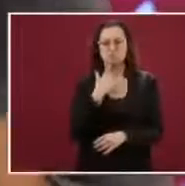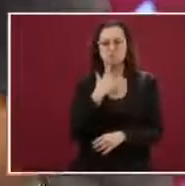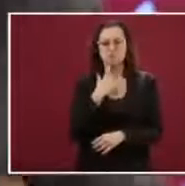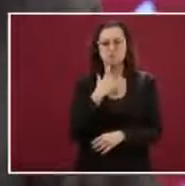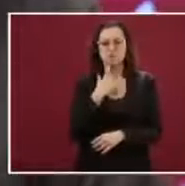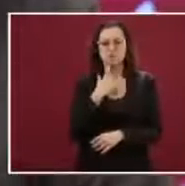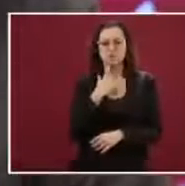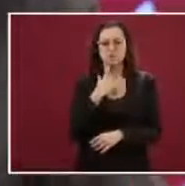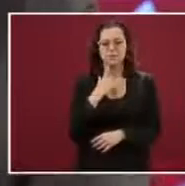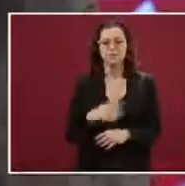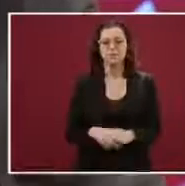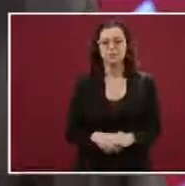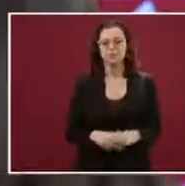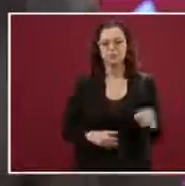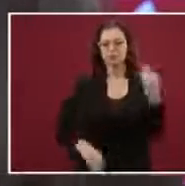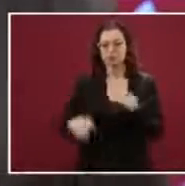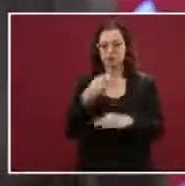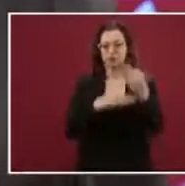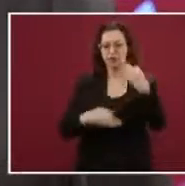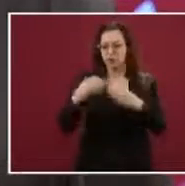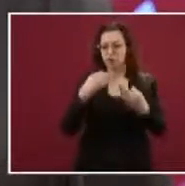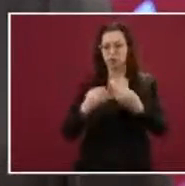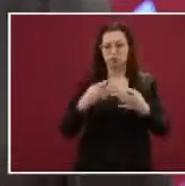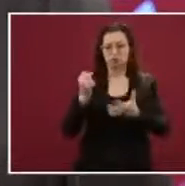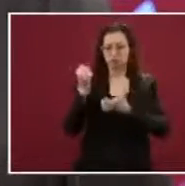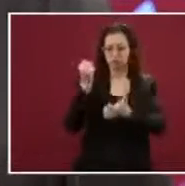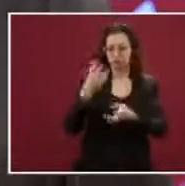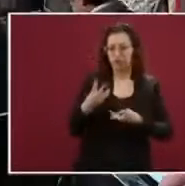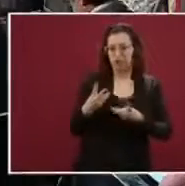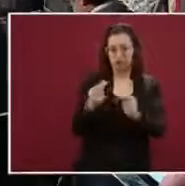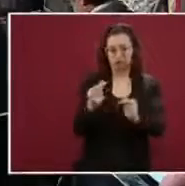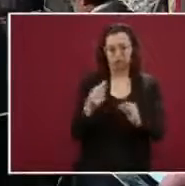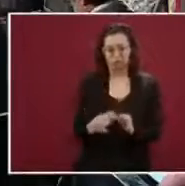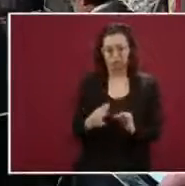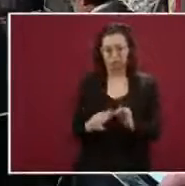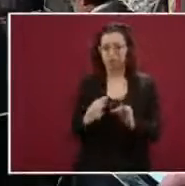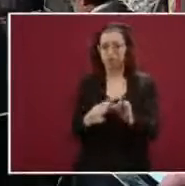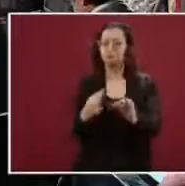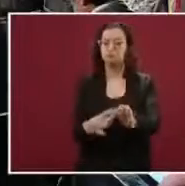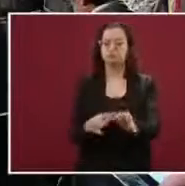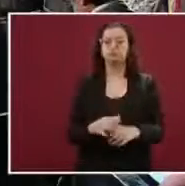puntual a todo el ejercicio del presupuesto. Y sí,